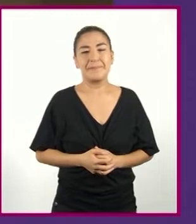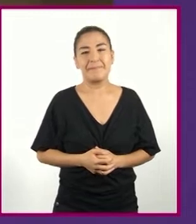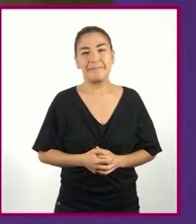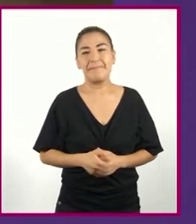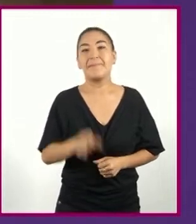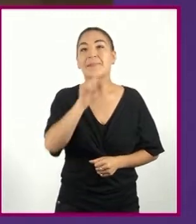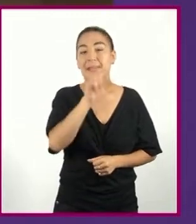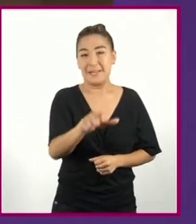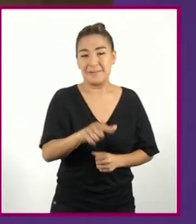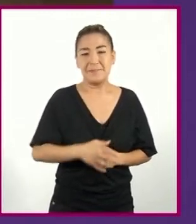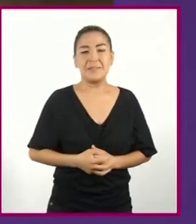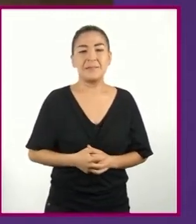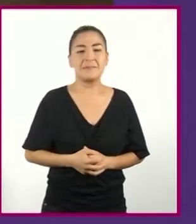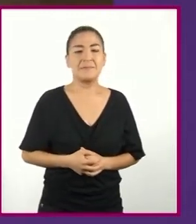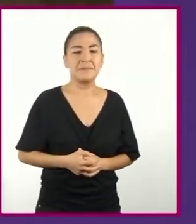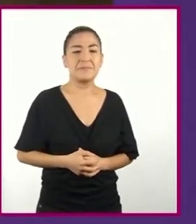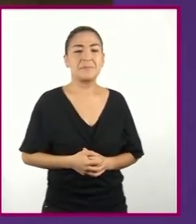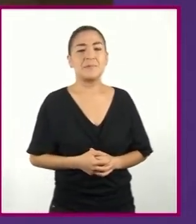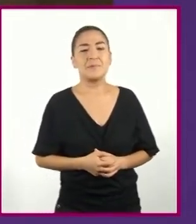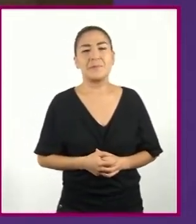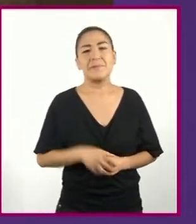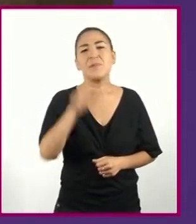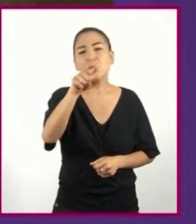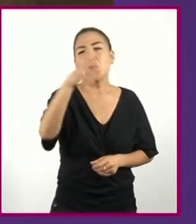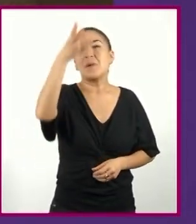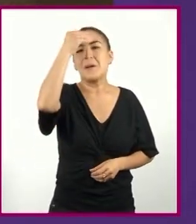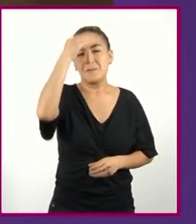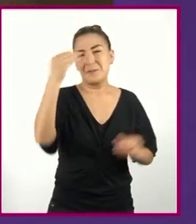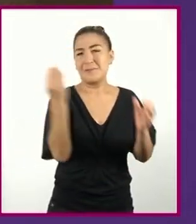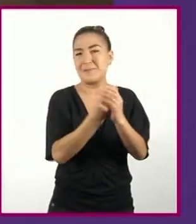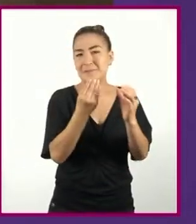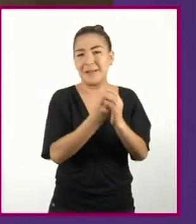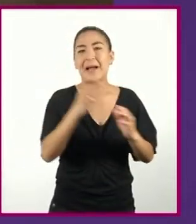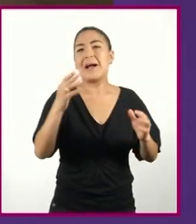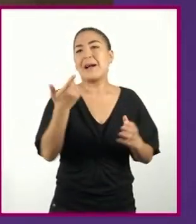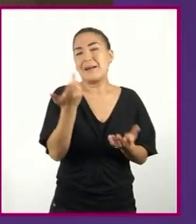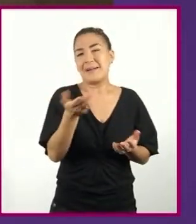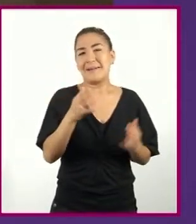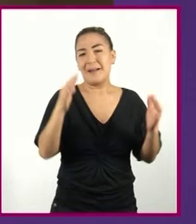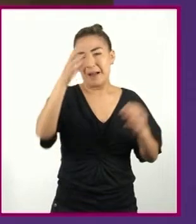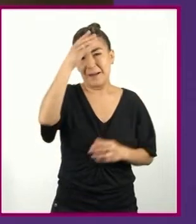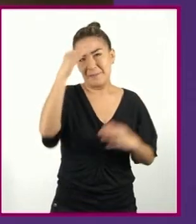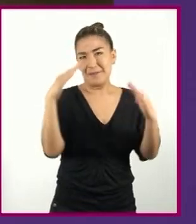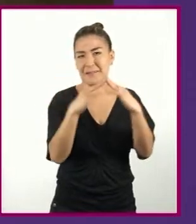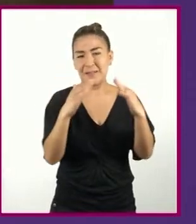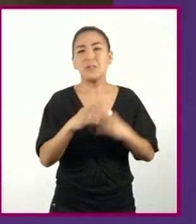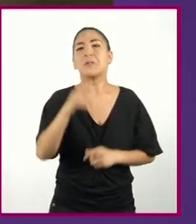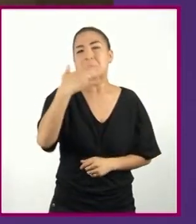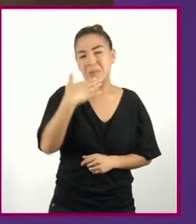También, ¿qué has aprendido en las sesiones de Aprende en Casa? La verdad, he aprendido muchas cosas, como que el